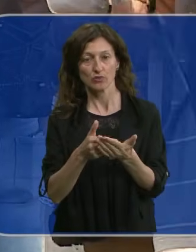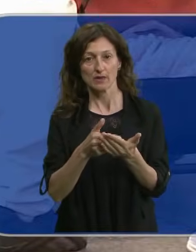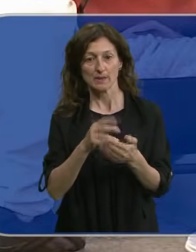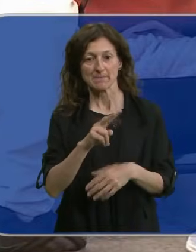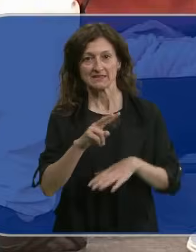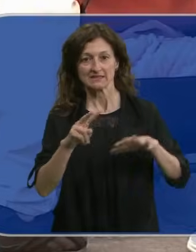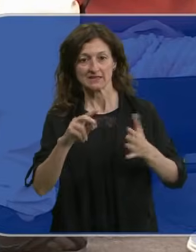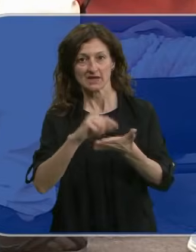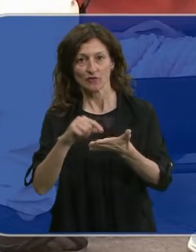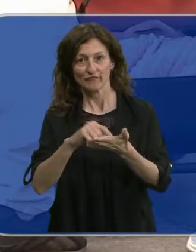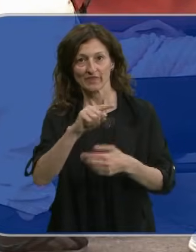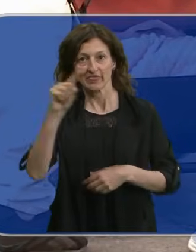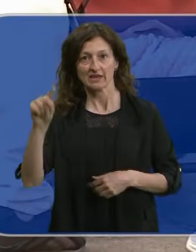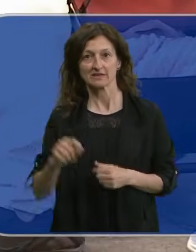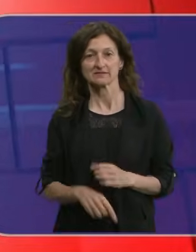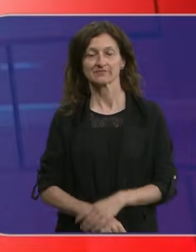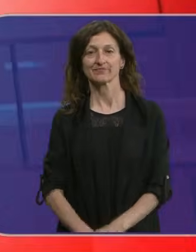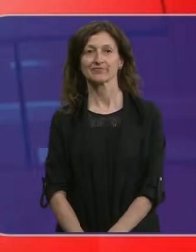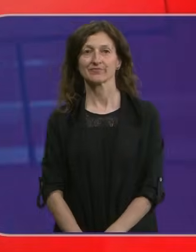en 27 oficinas.